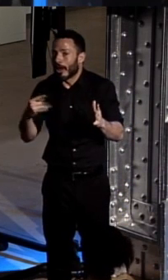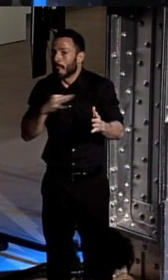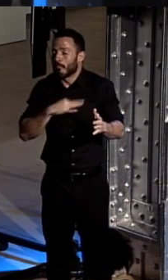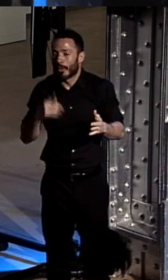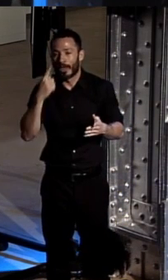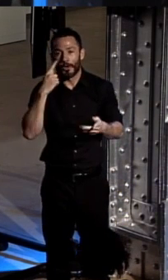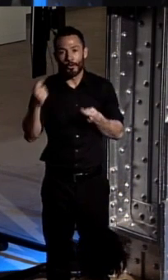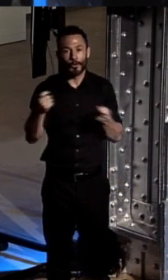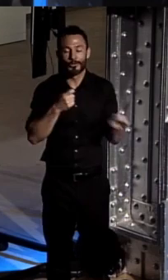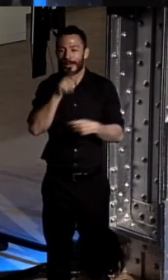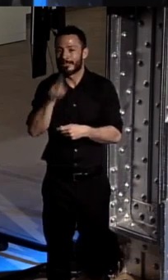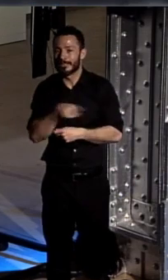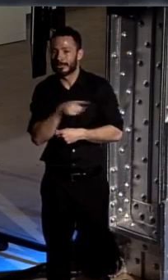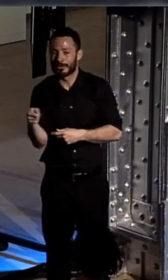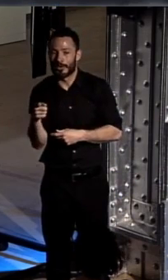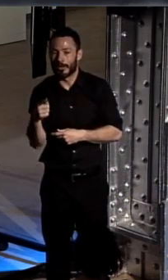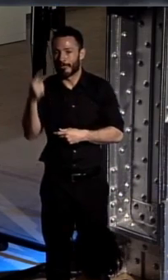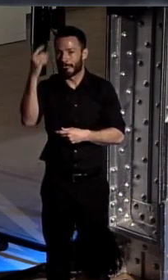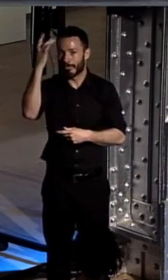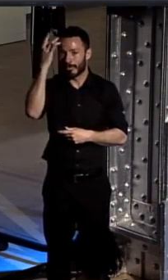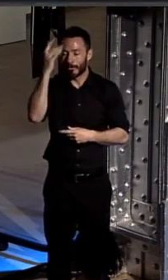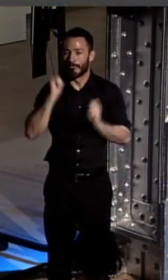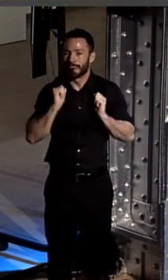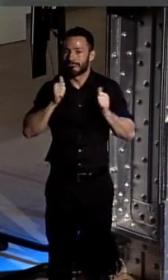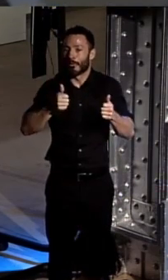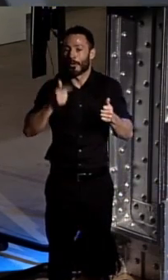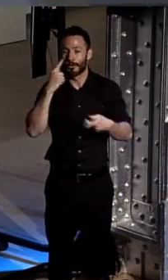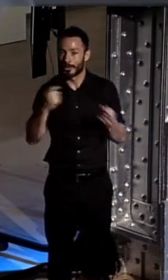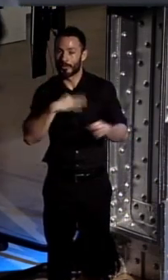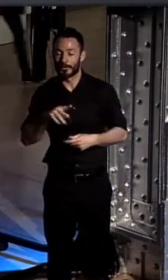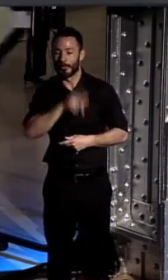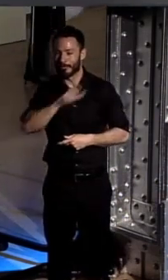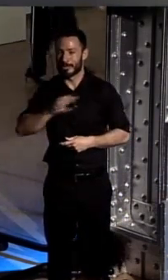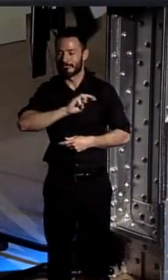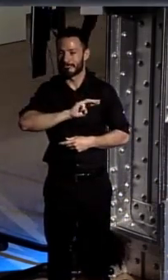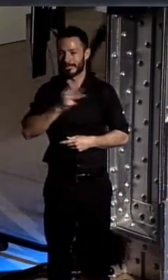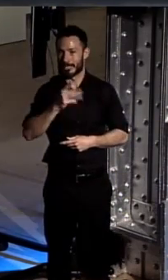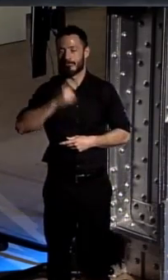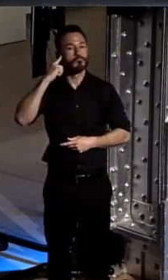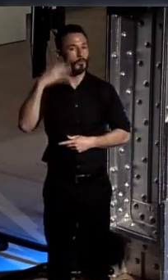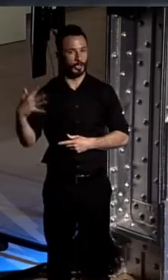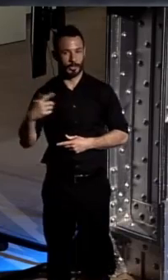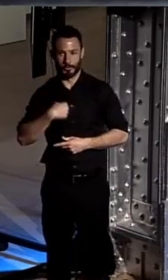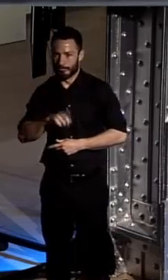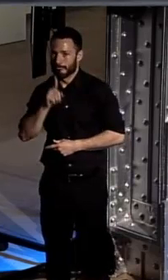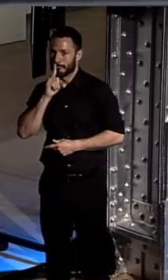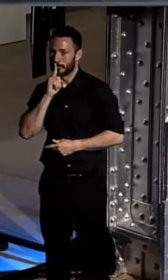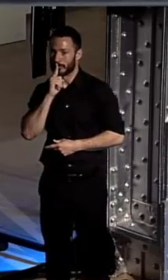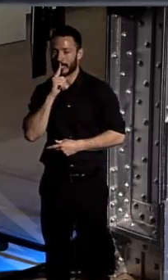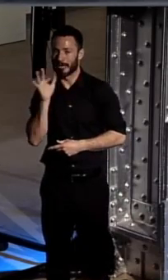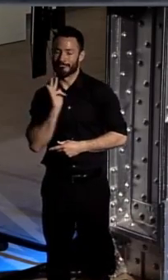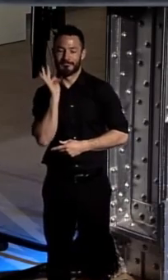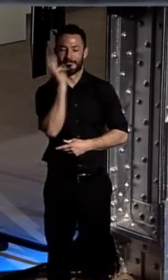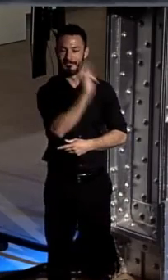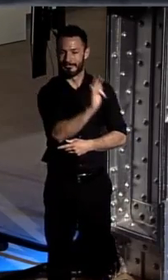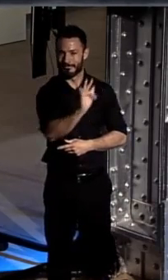podrá controlar eso que se genera en nuestro cerebro. 3 figuras de primer nivel, ya se los decía. Yo me voy a ir callando para que sean ellos los que ocupan